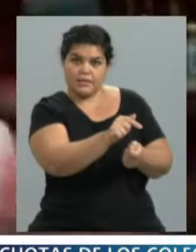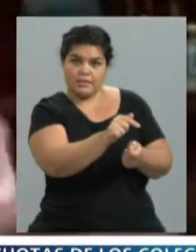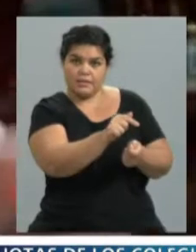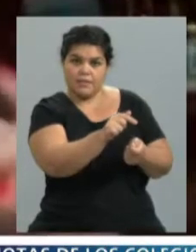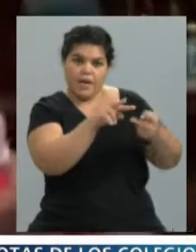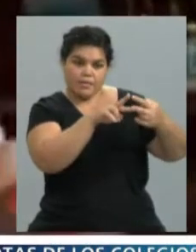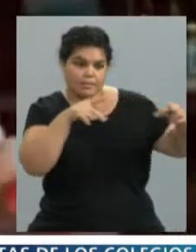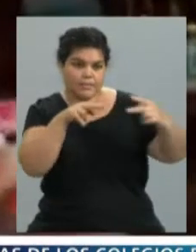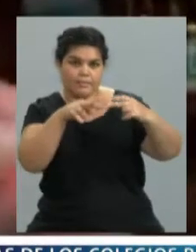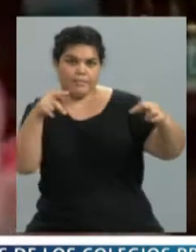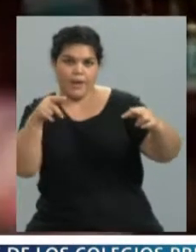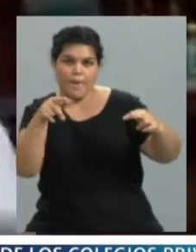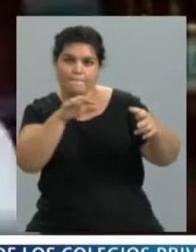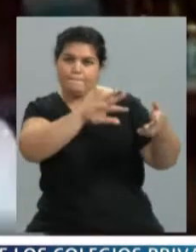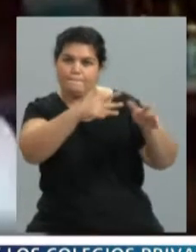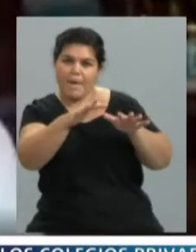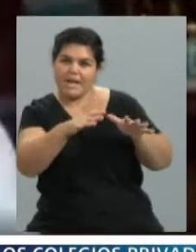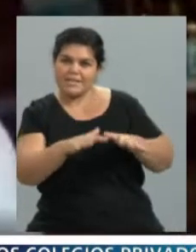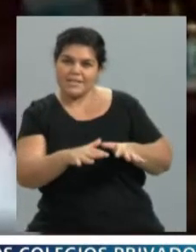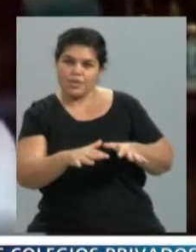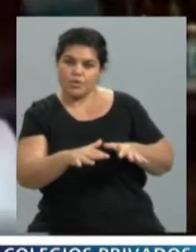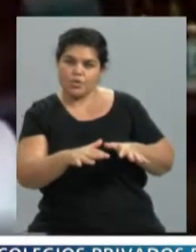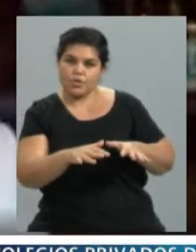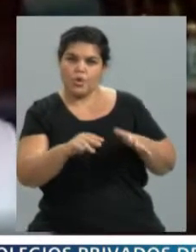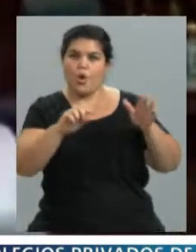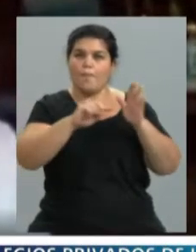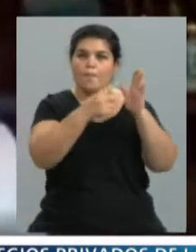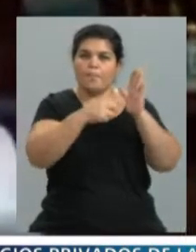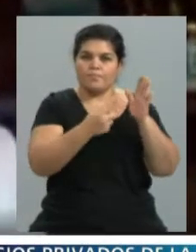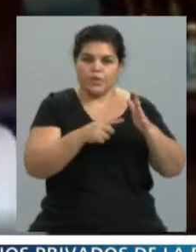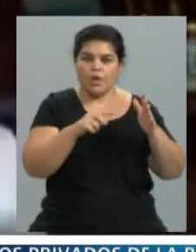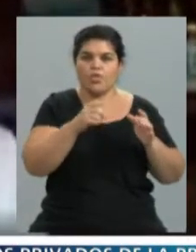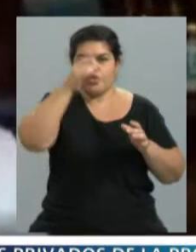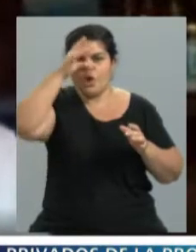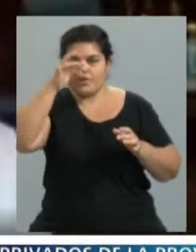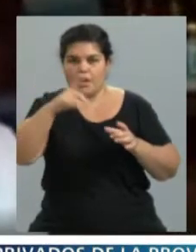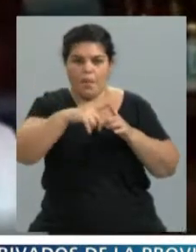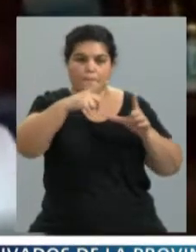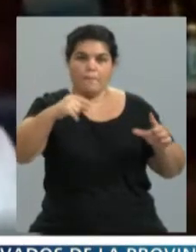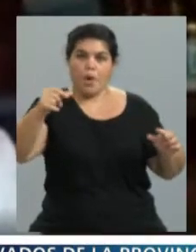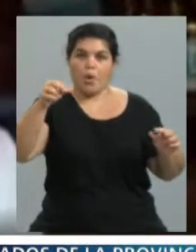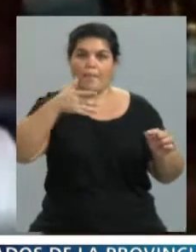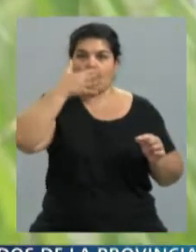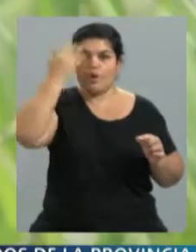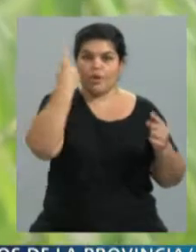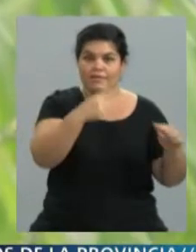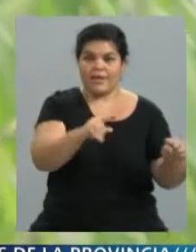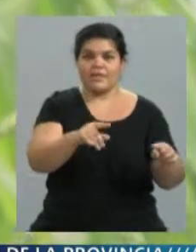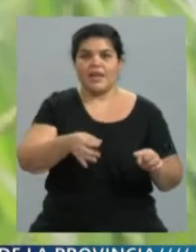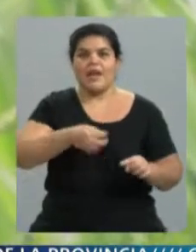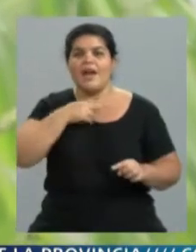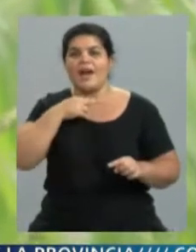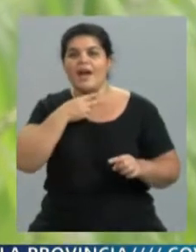se diferenciaban en al menos 12 genes que tenían que ver con el color del plumaje y con el canto. Así